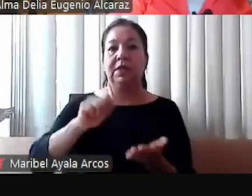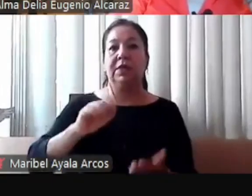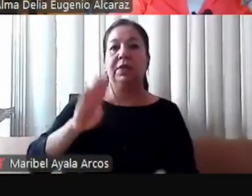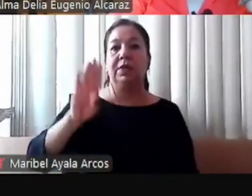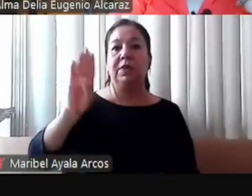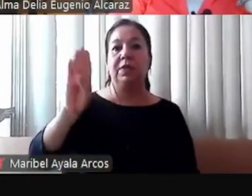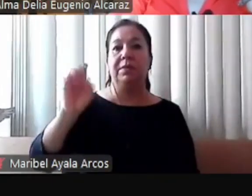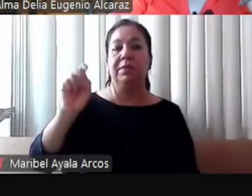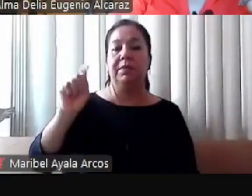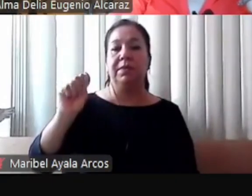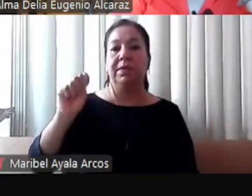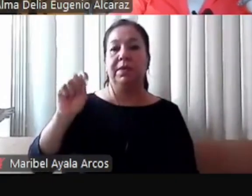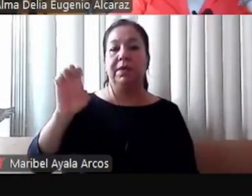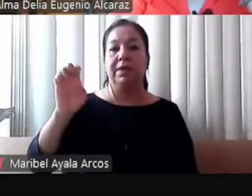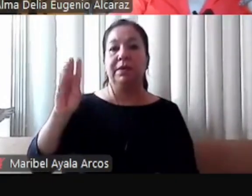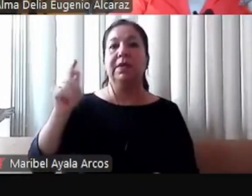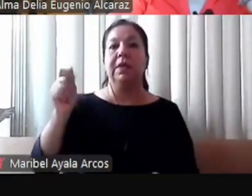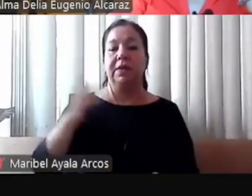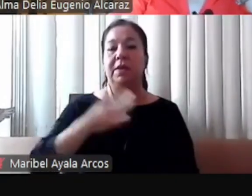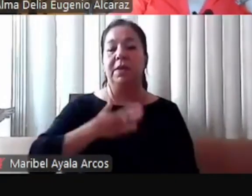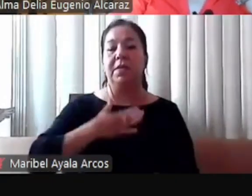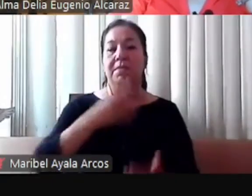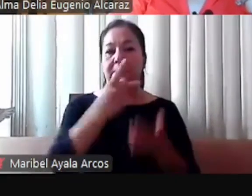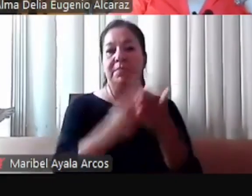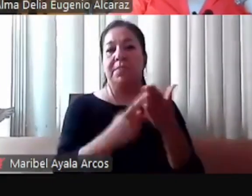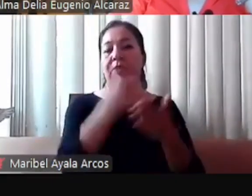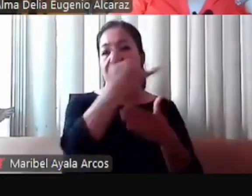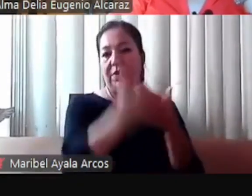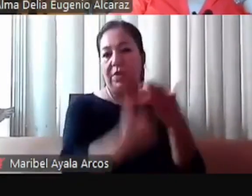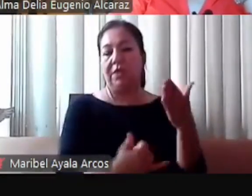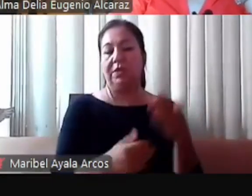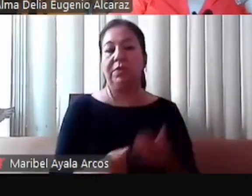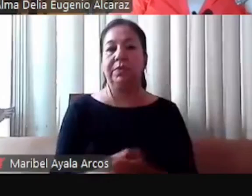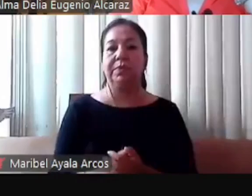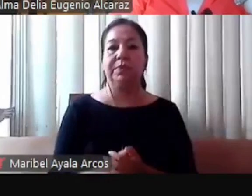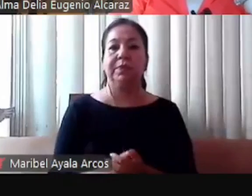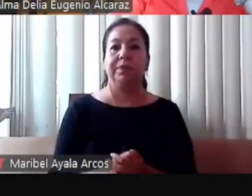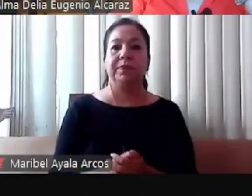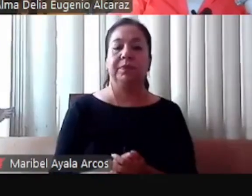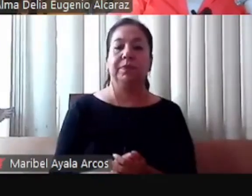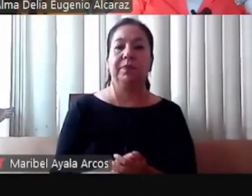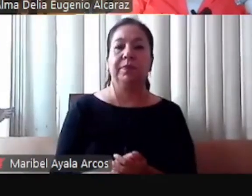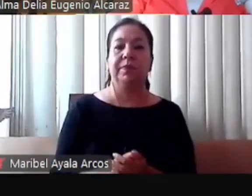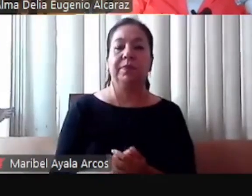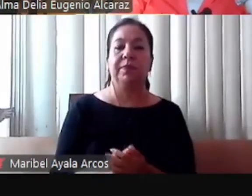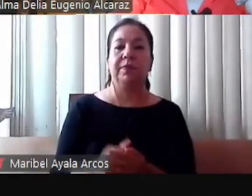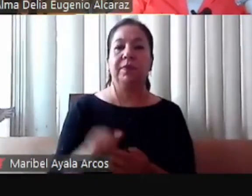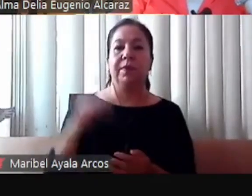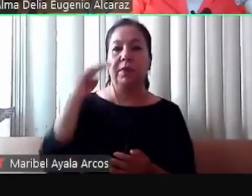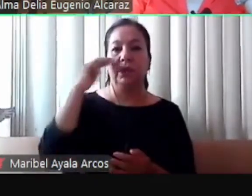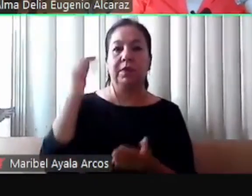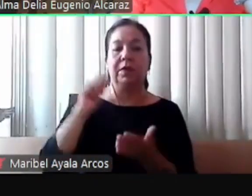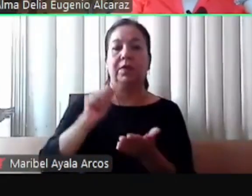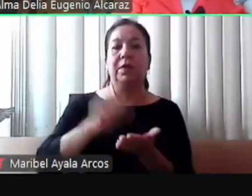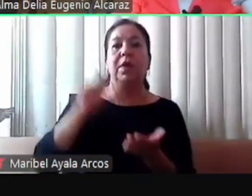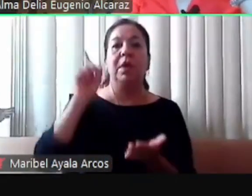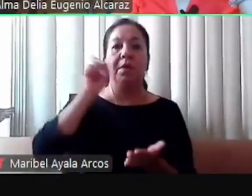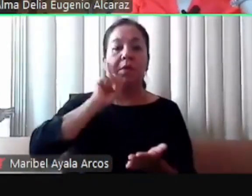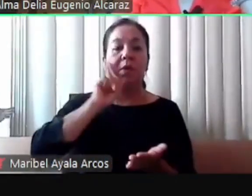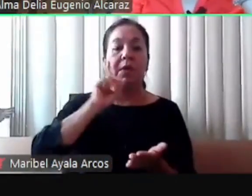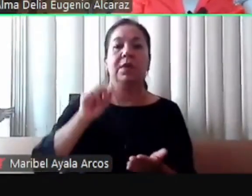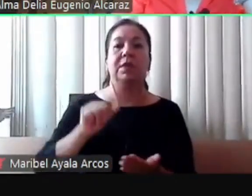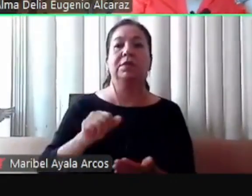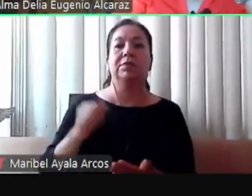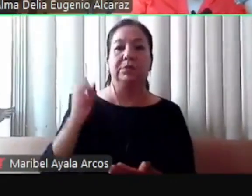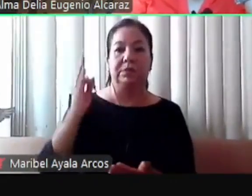Salgado. Es mi proyecto. Gracias, magistrado, magistrada Almadelia Eugenio Alcaraz. Con el proyecto.